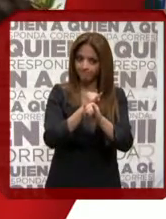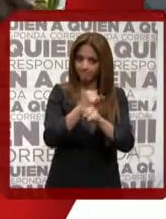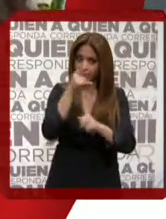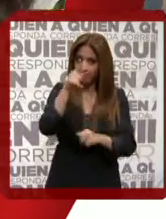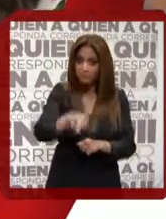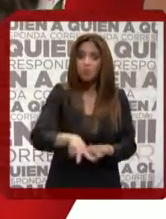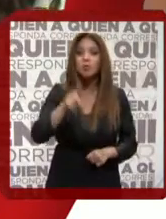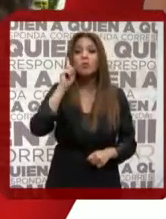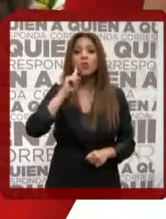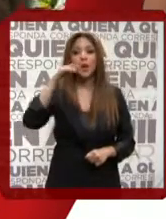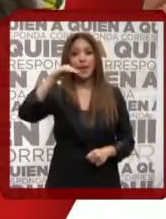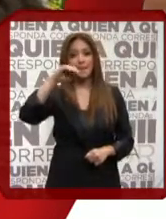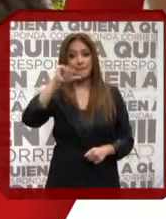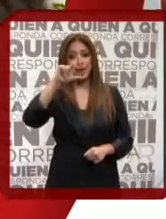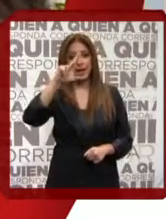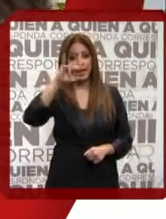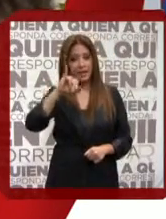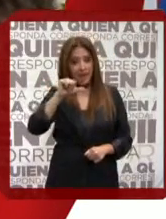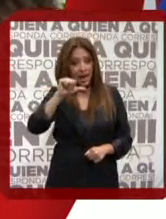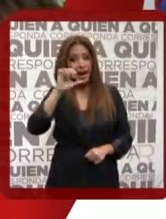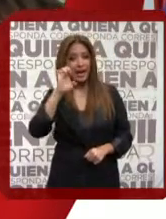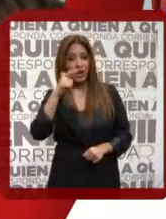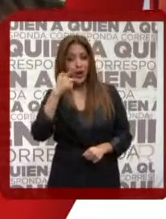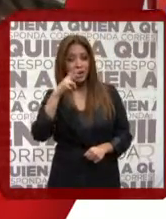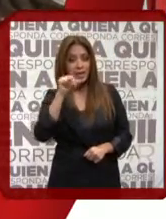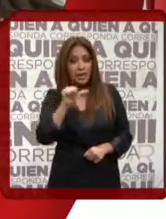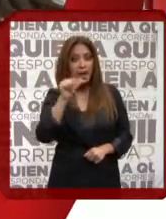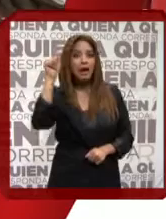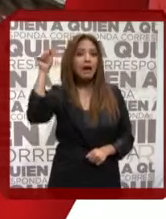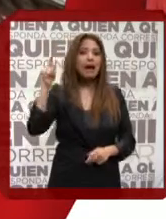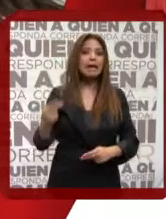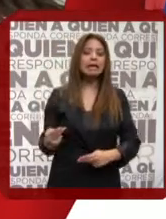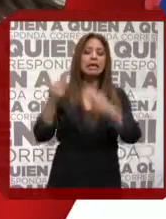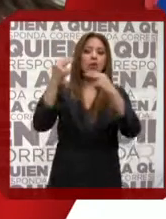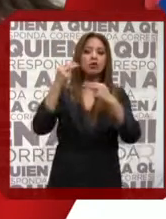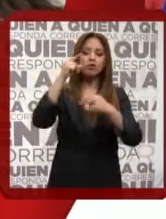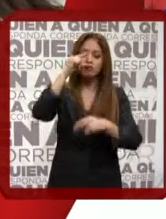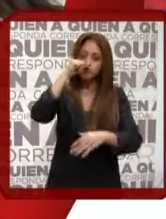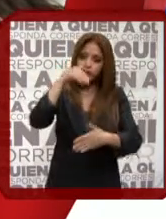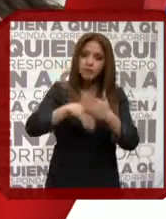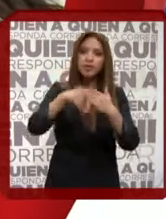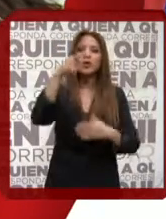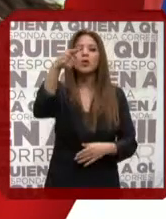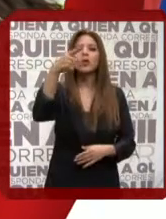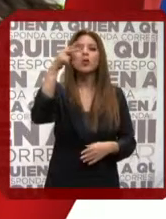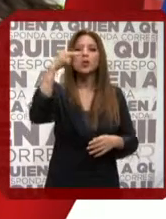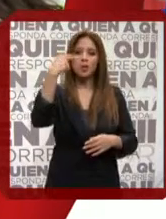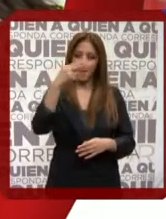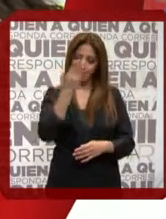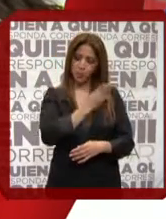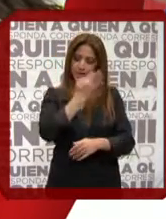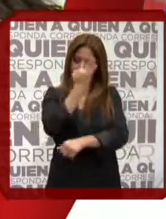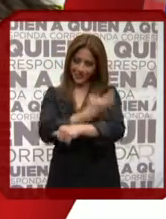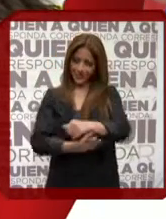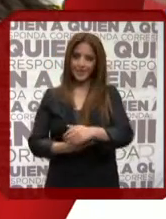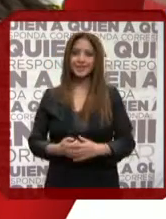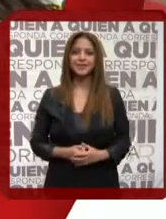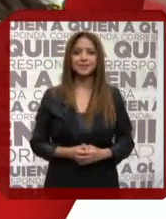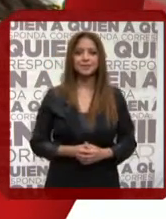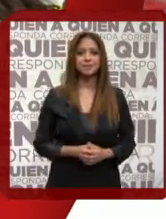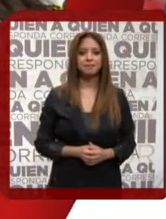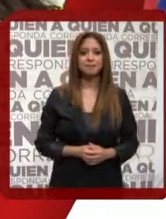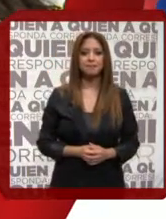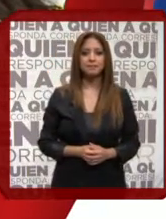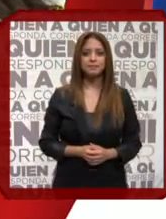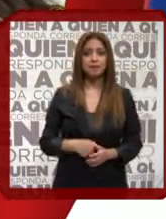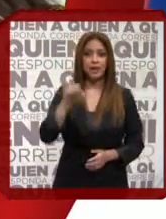Desafortunadamente, a María Eugenia Ortega fue víctima de esta empresa. ¿Y cómo se llama, María Eugenia? Antes que nada, buenas tardes. Buenas tardes. Sí,